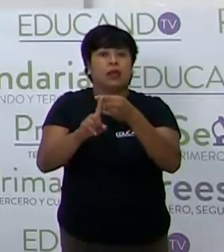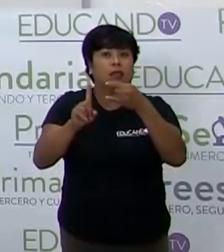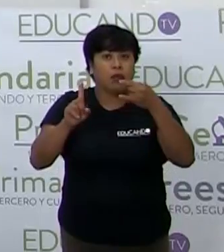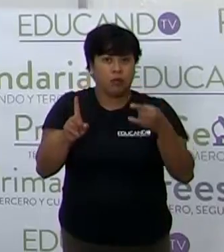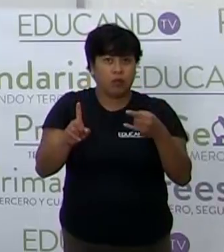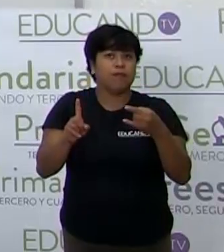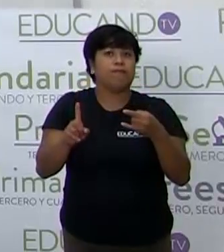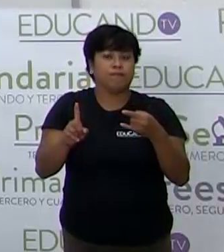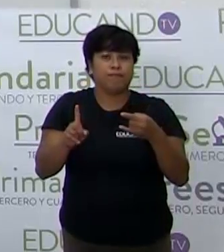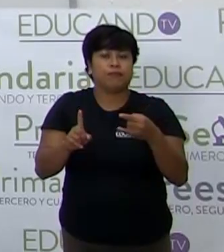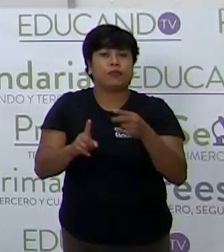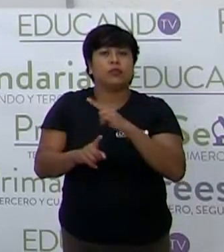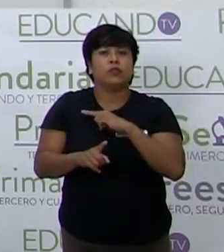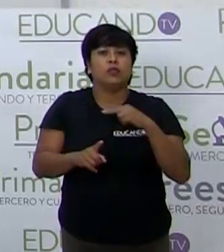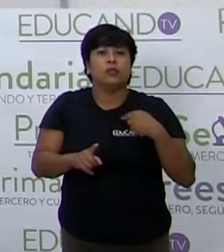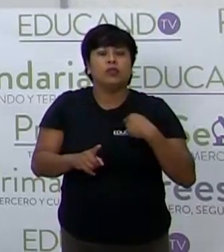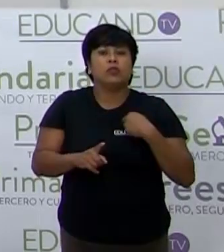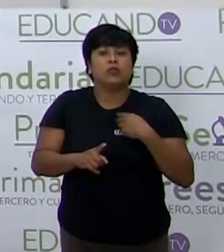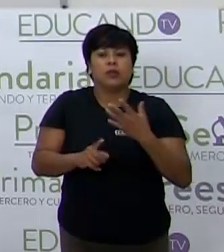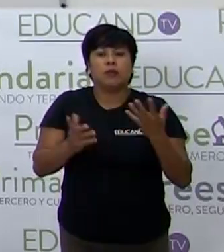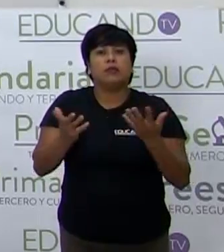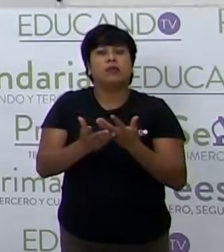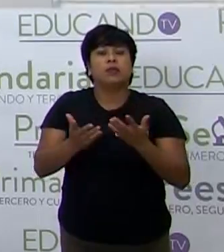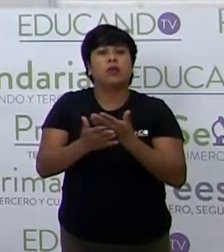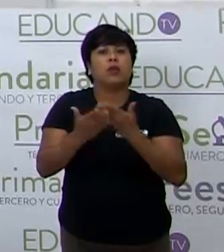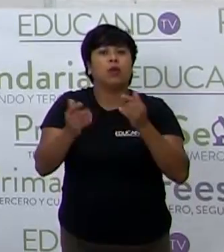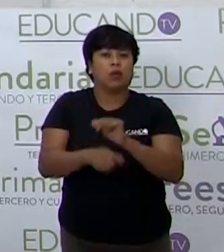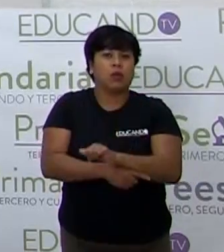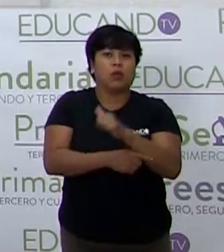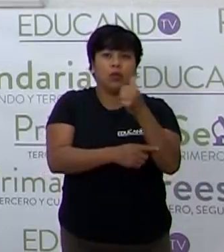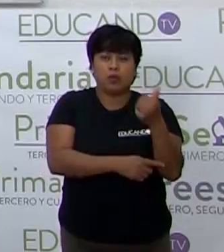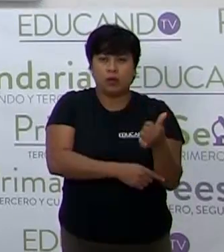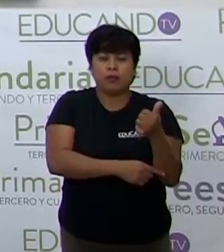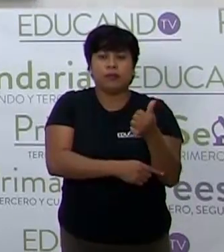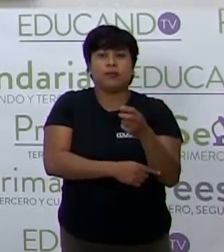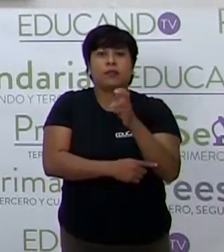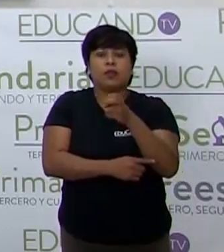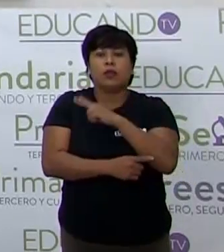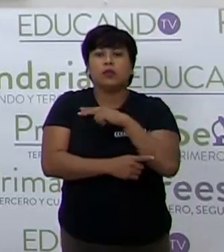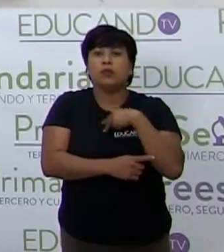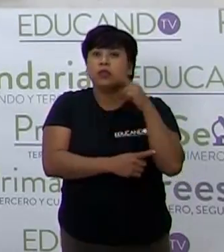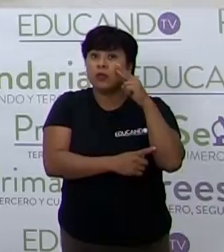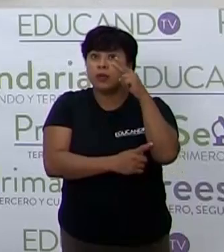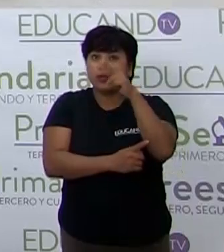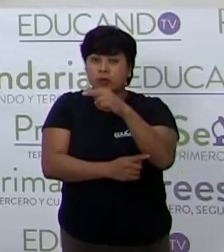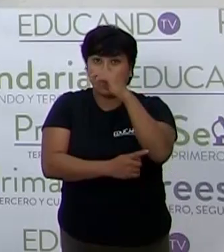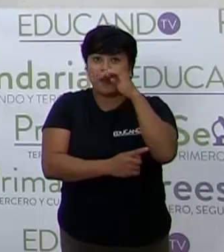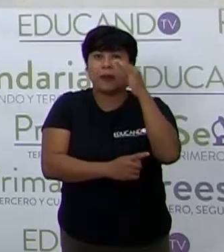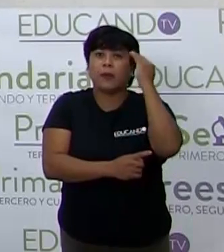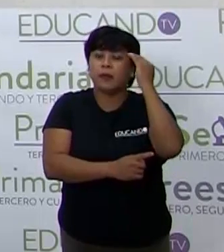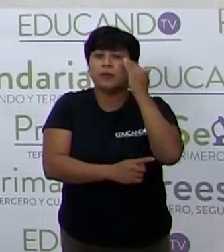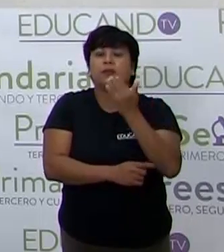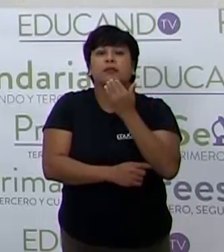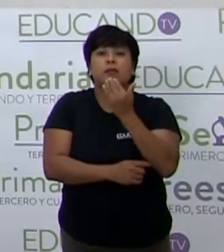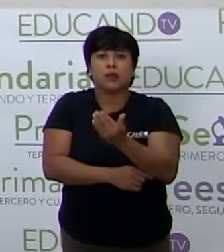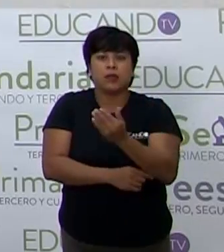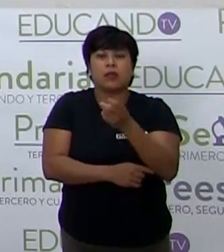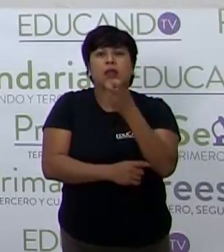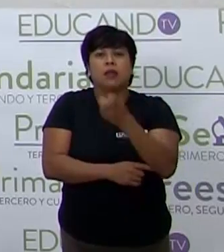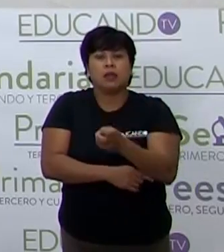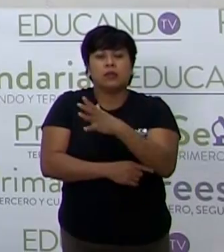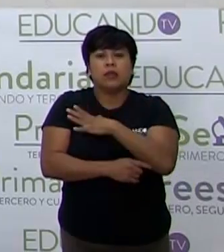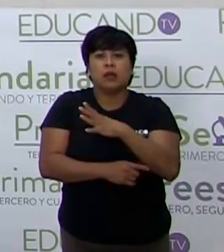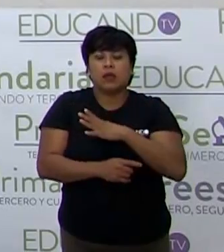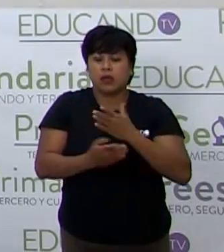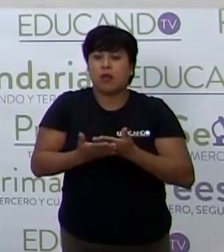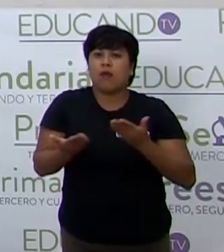supuesto. Vamos con otra figura muy sencilla también, que ya hemos visto, que conocemos bastante bien, que tenemos en esta